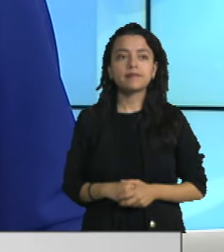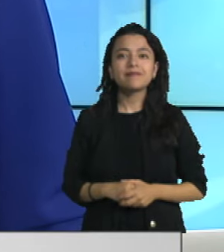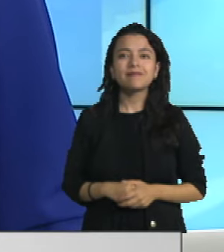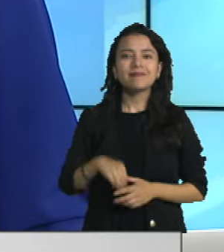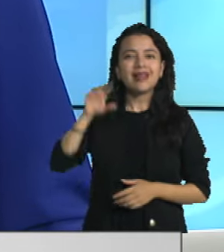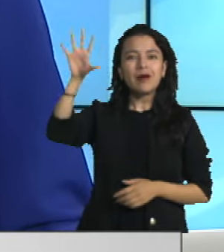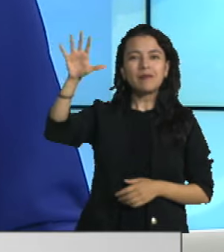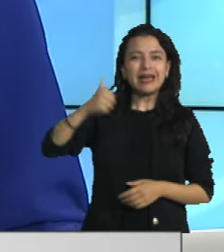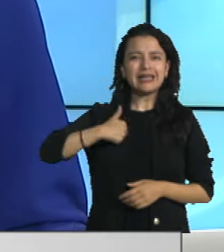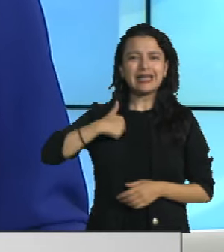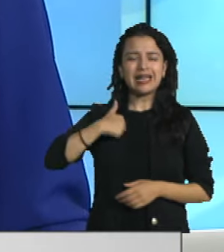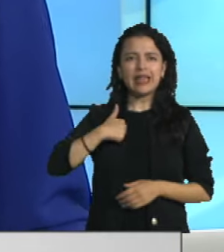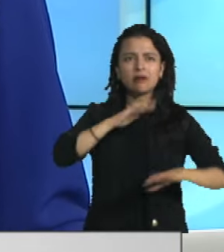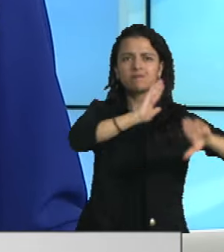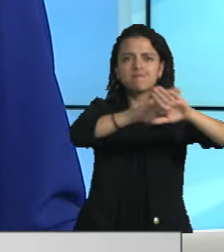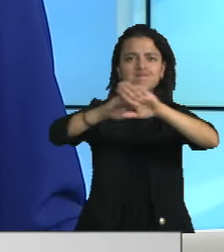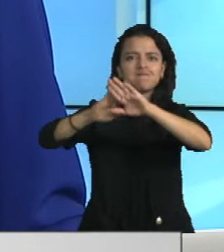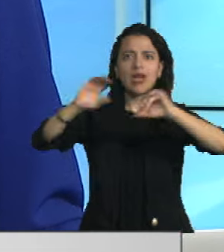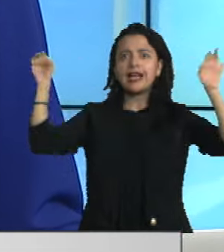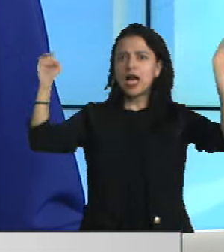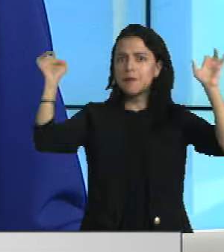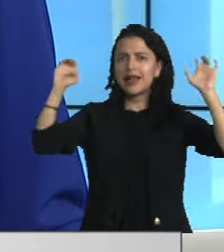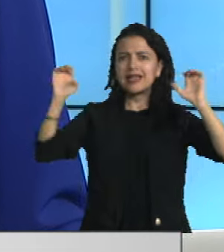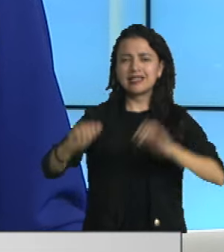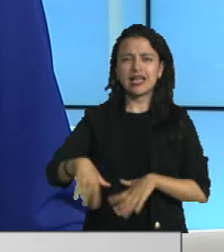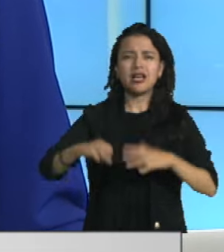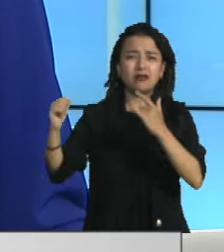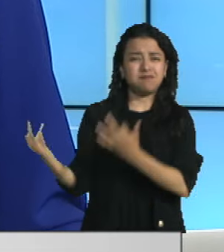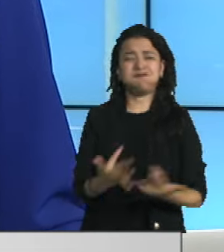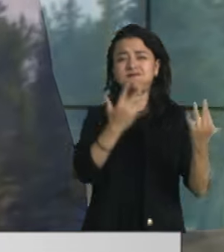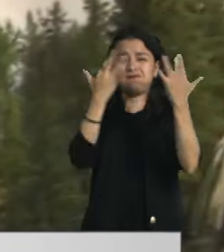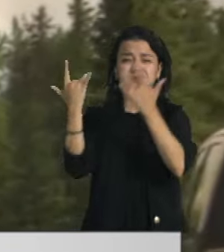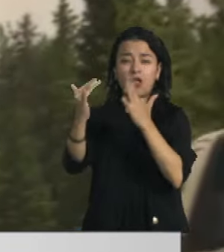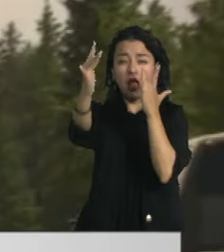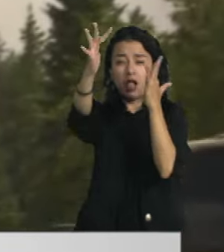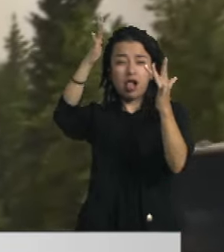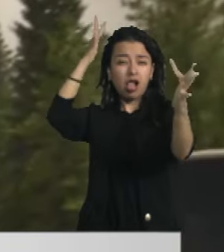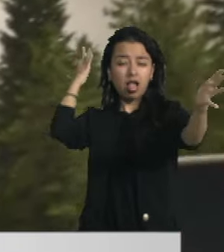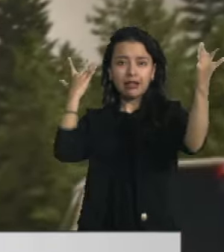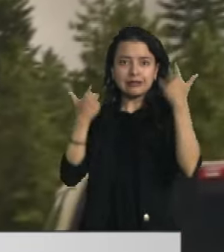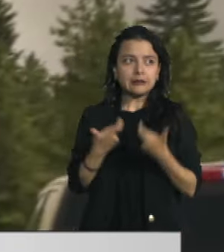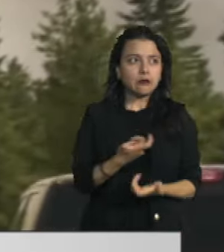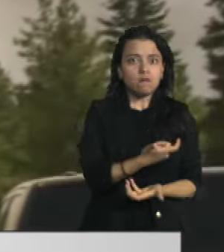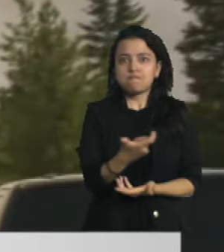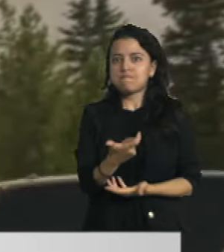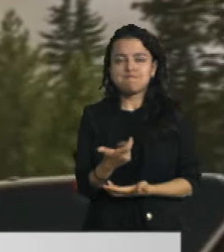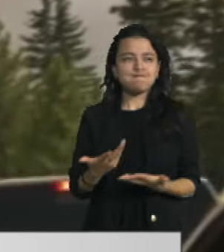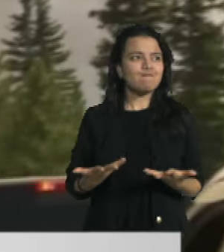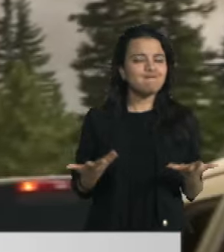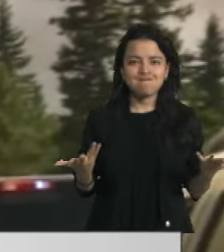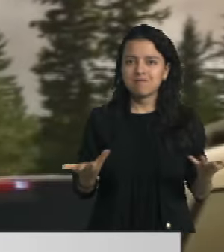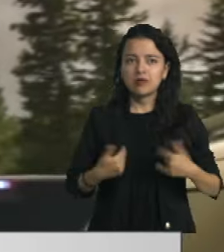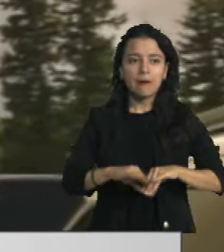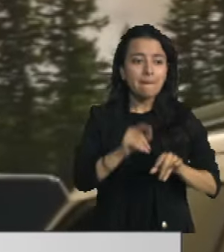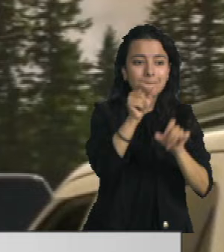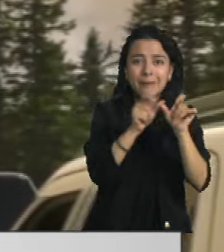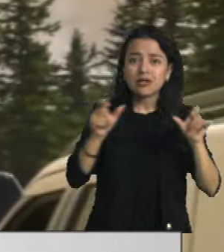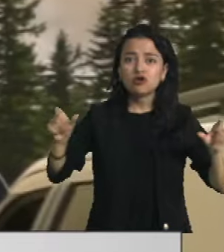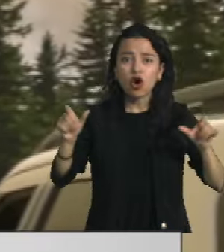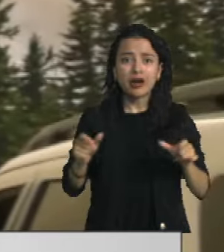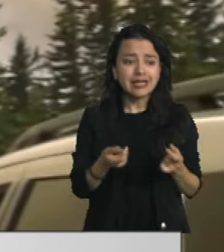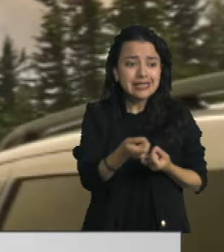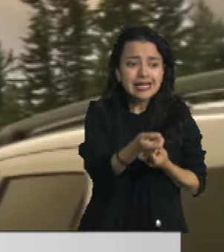Canadá reporta un incendio forestal que está fuera de control. Las autoridades tuvieron que evacuar la